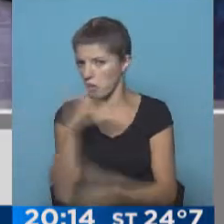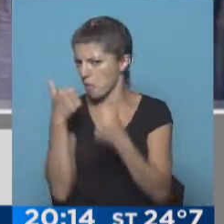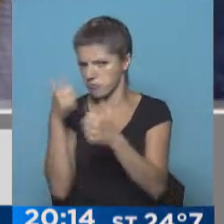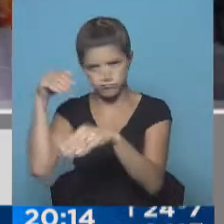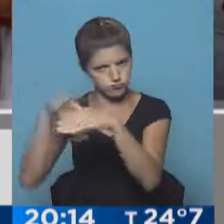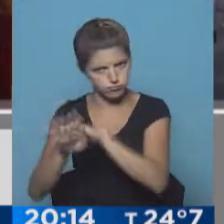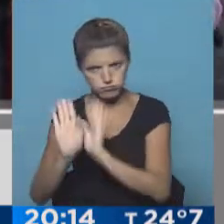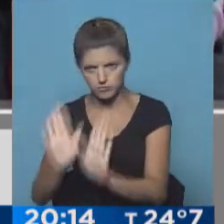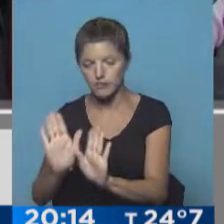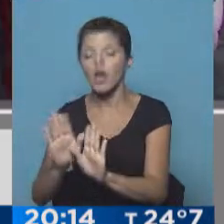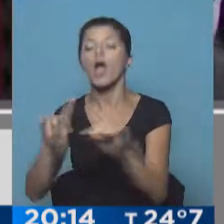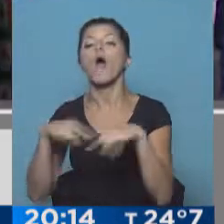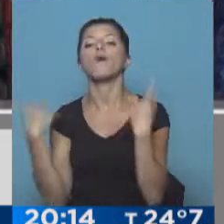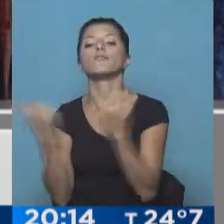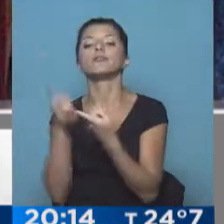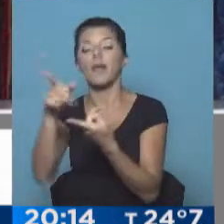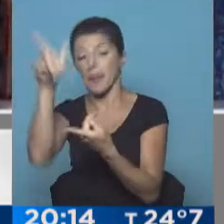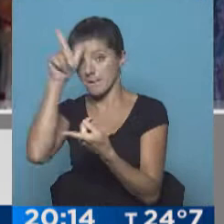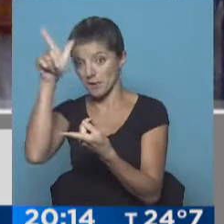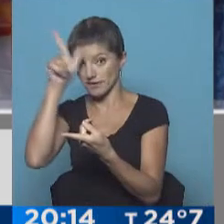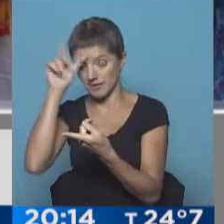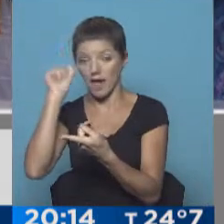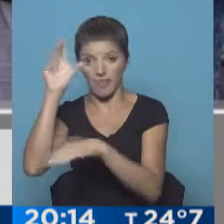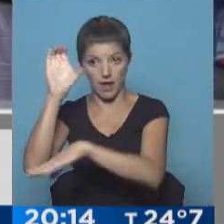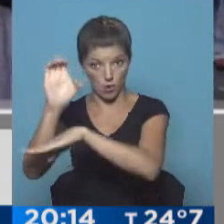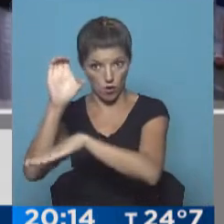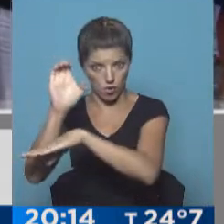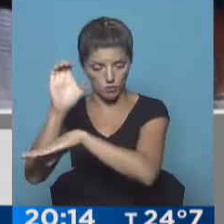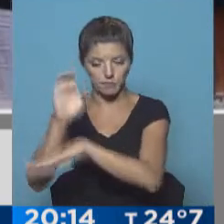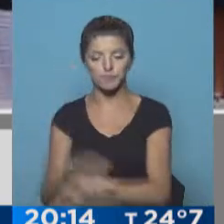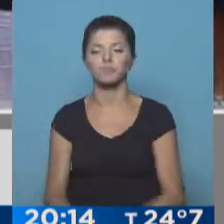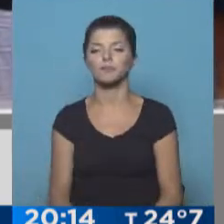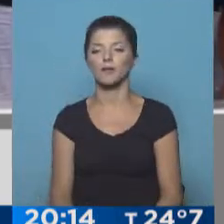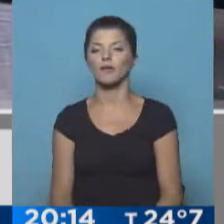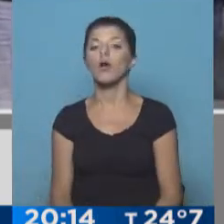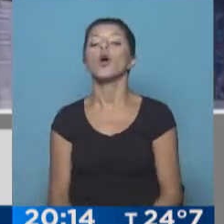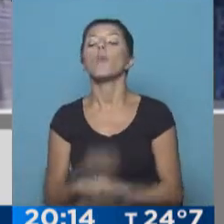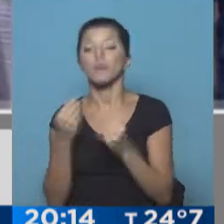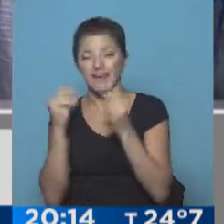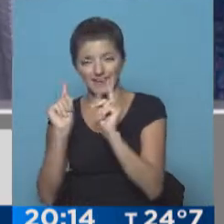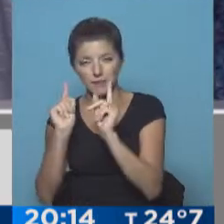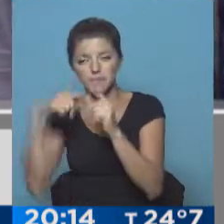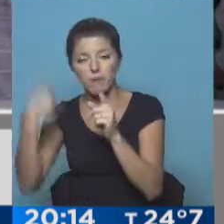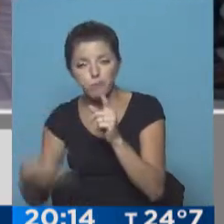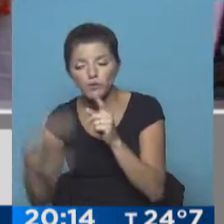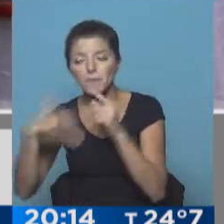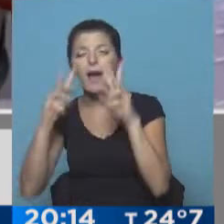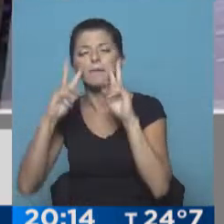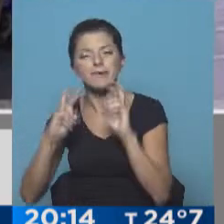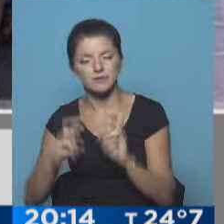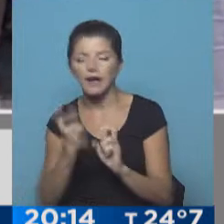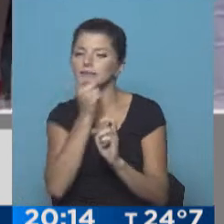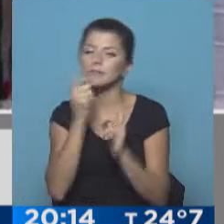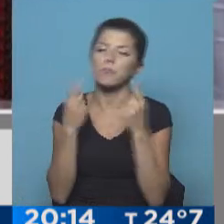resguardadas en las oficinas periciales de la Policía Nacional, porque están siendo sometidas a investigación, a ver si se puede